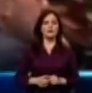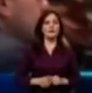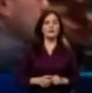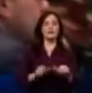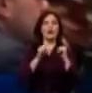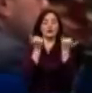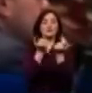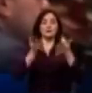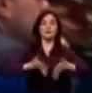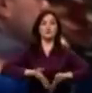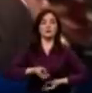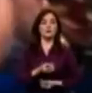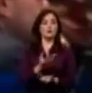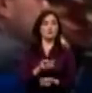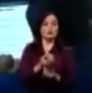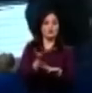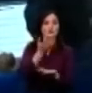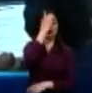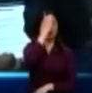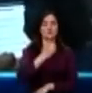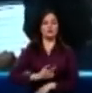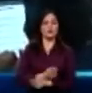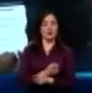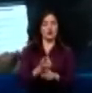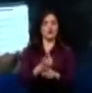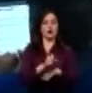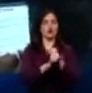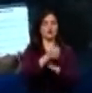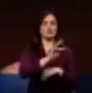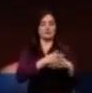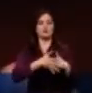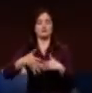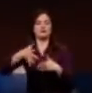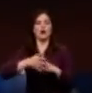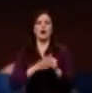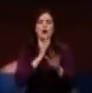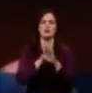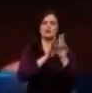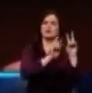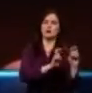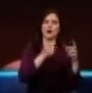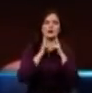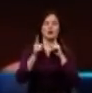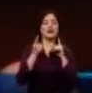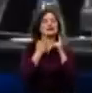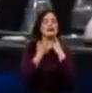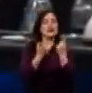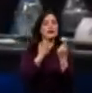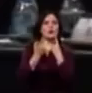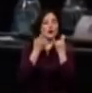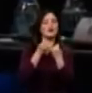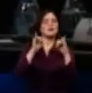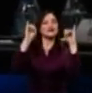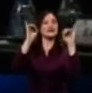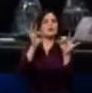los asambleístas para expresar su posición frente a este periodo. Aquí hablaron de diálogo y de independencia de funciones. Los señores